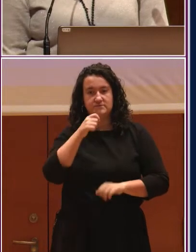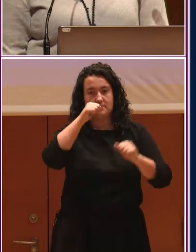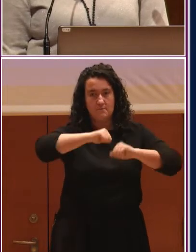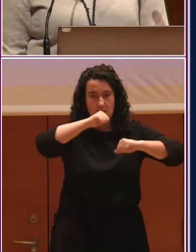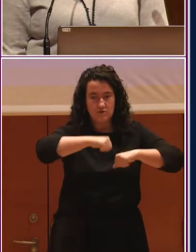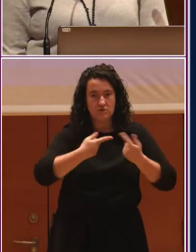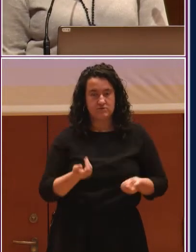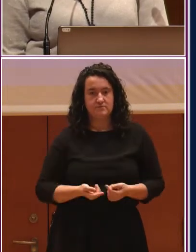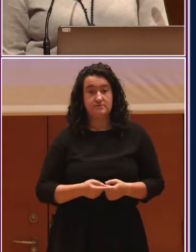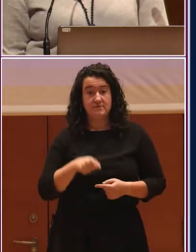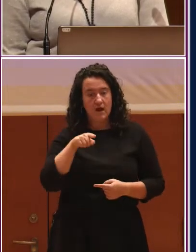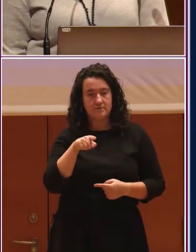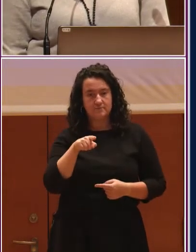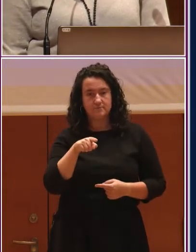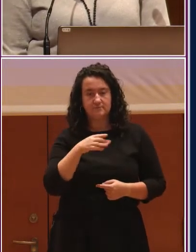religión